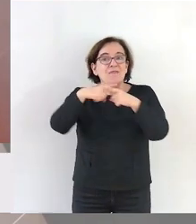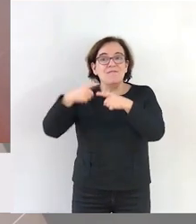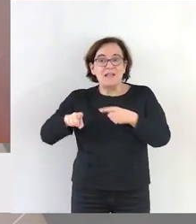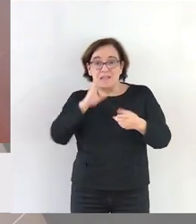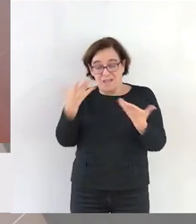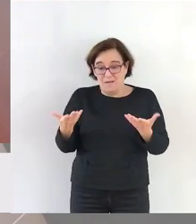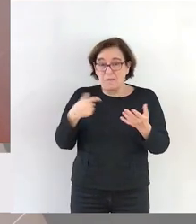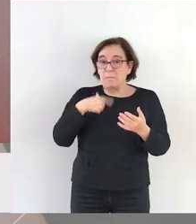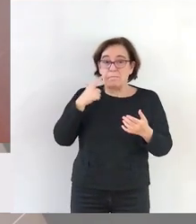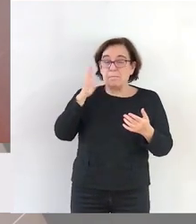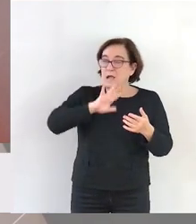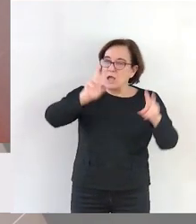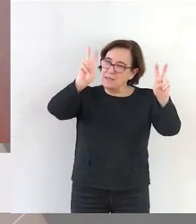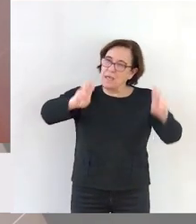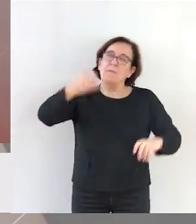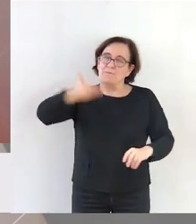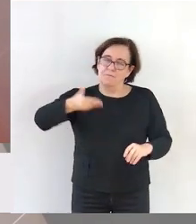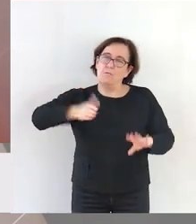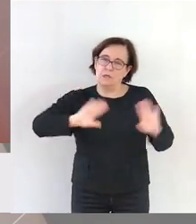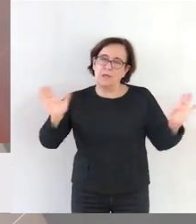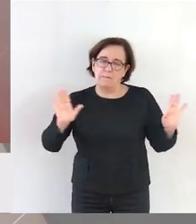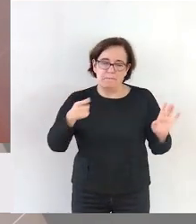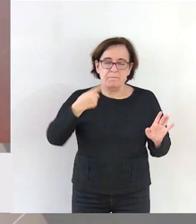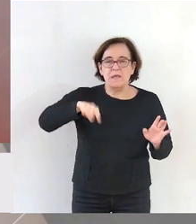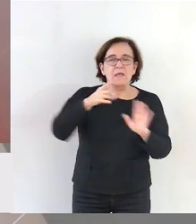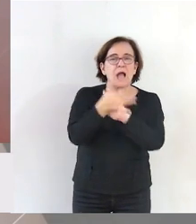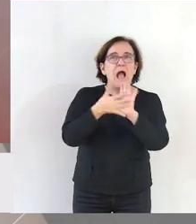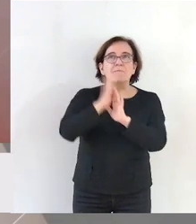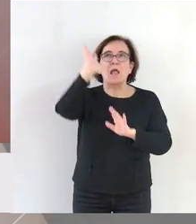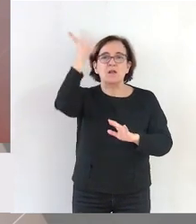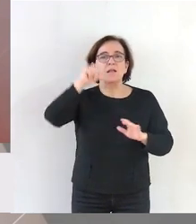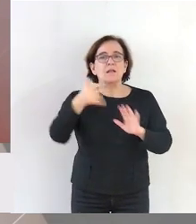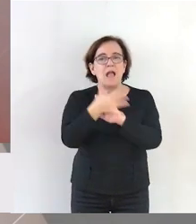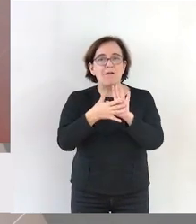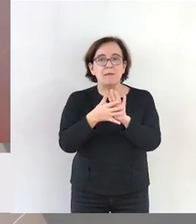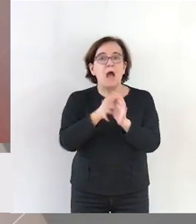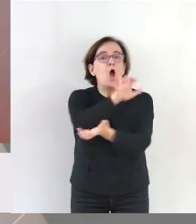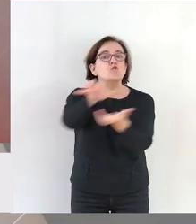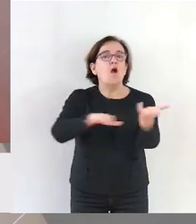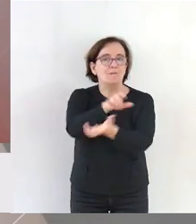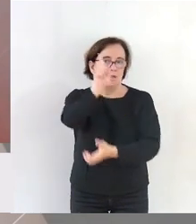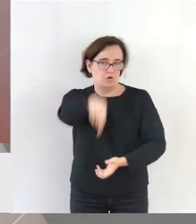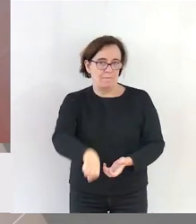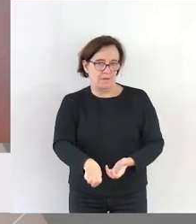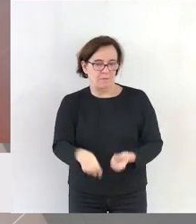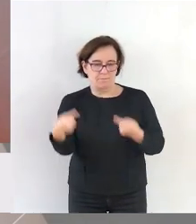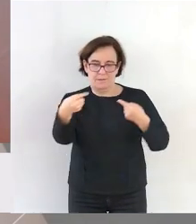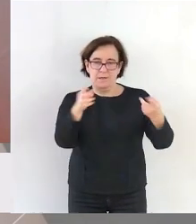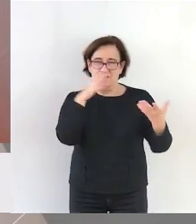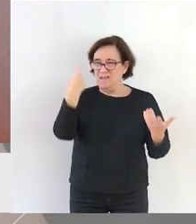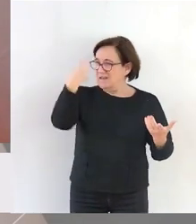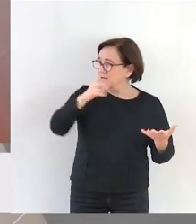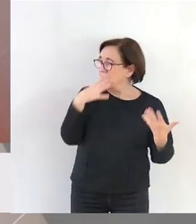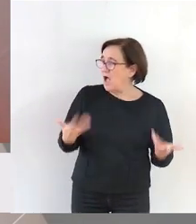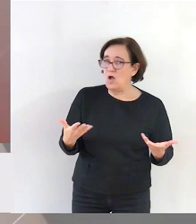que se mezclan y para mí este es el tema fundamental es hablamos de clima pero también Hablamos de conflicto están saben ustedes que